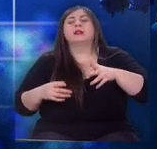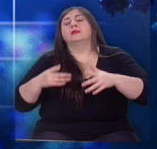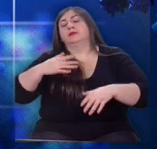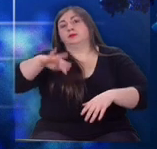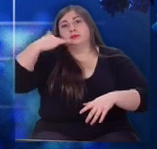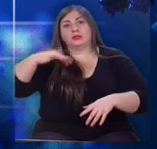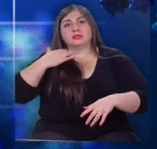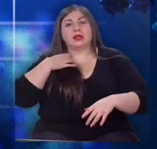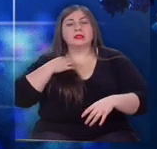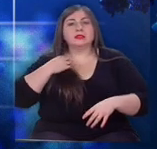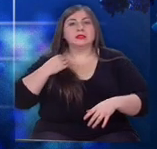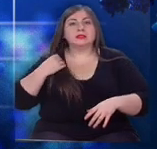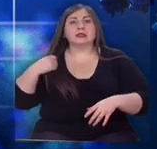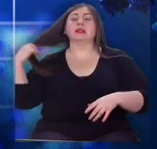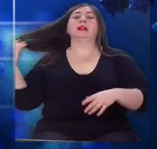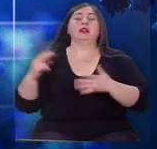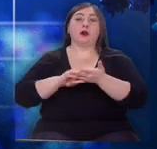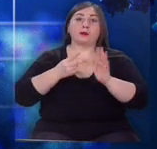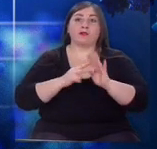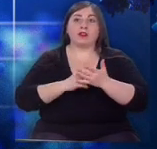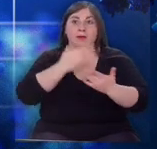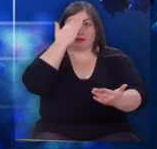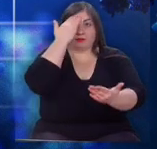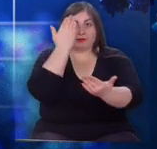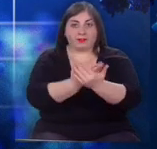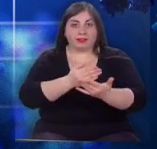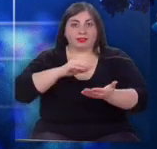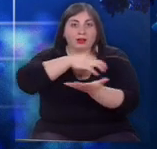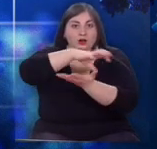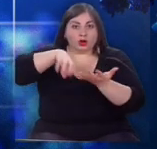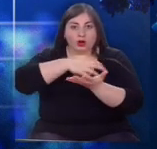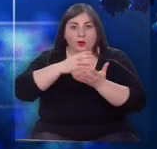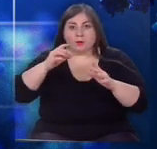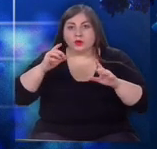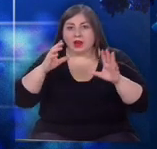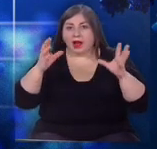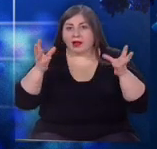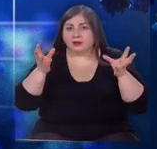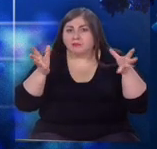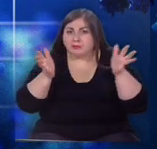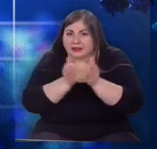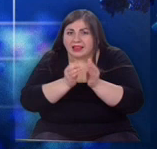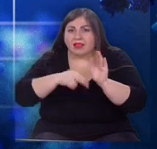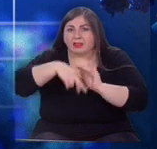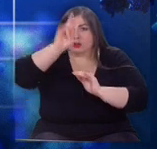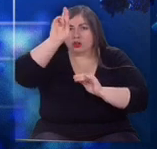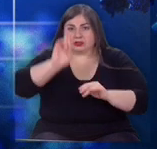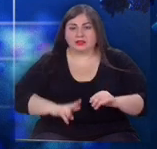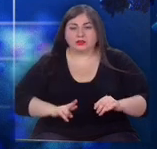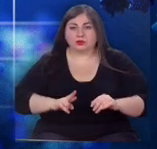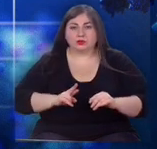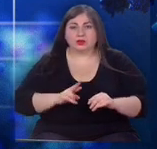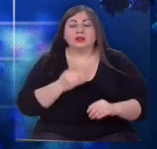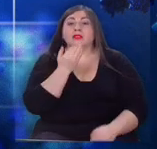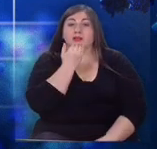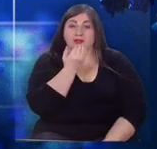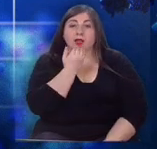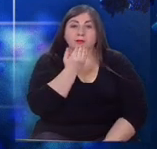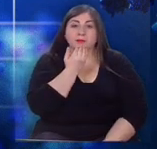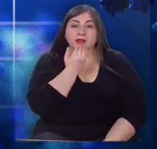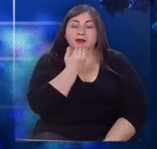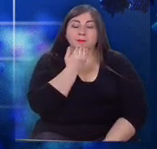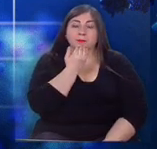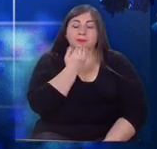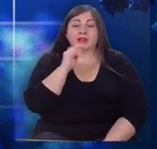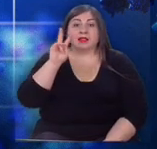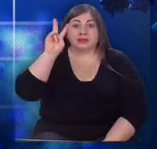central en los problemas que están enfrentando muchas comunas pequeñas del norte y del sur respecto a esta situación. Y lo segundo, factores yo diría de carácter más